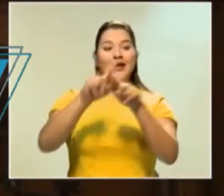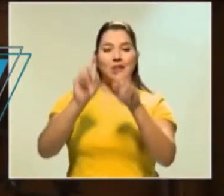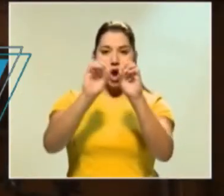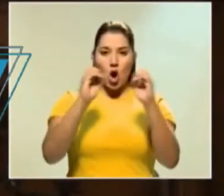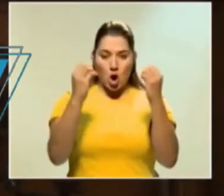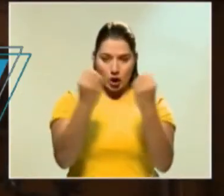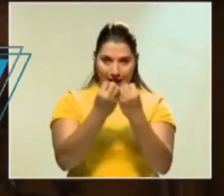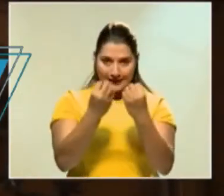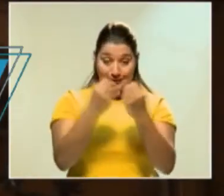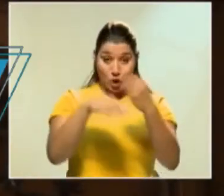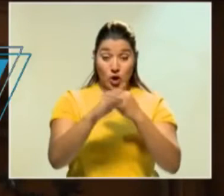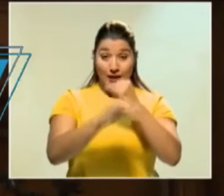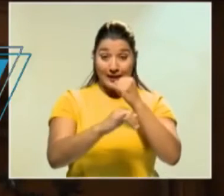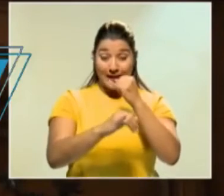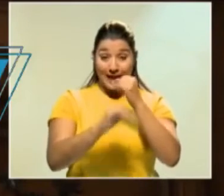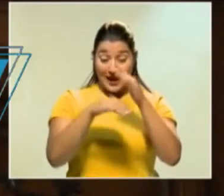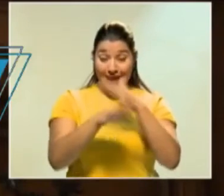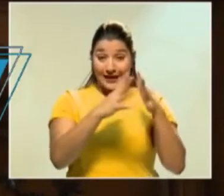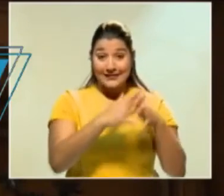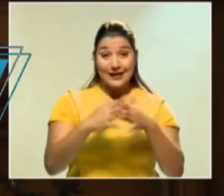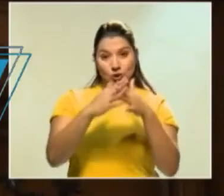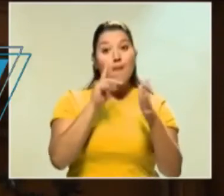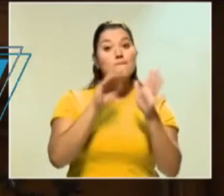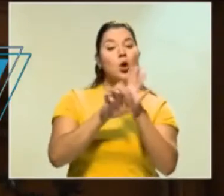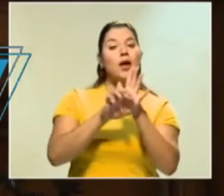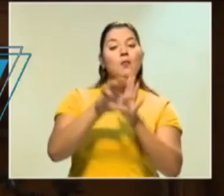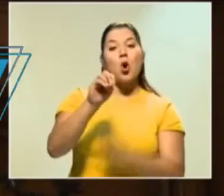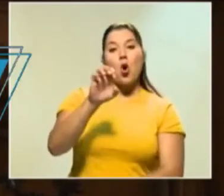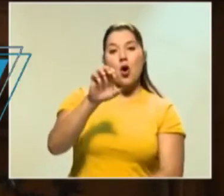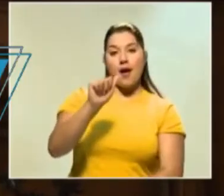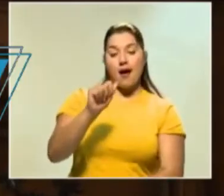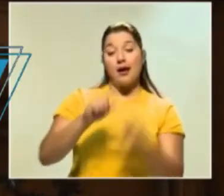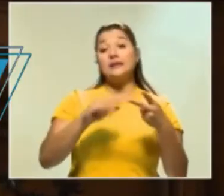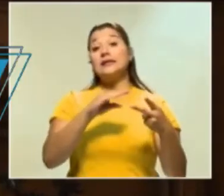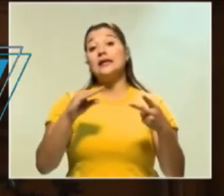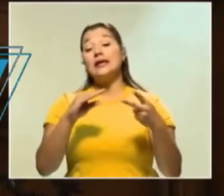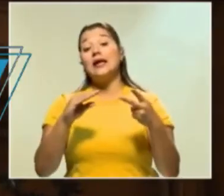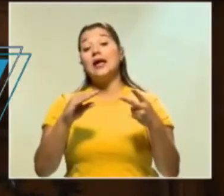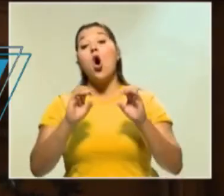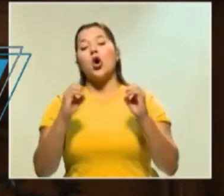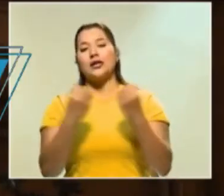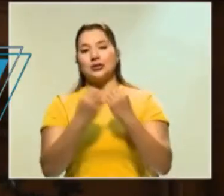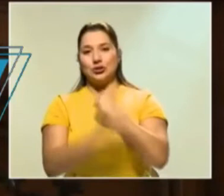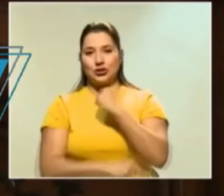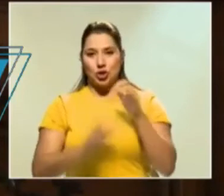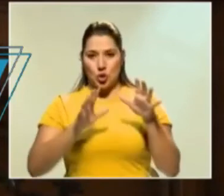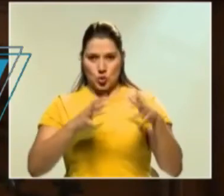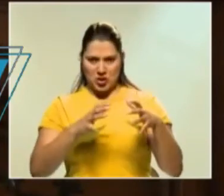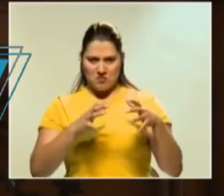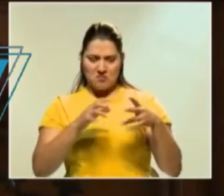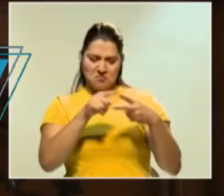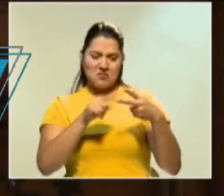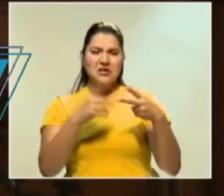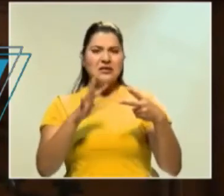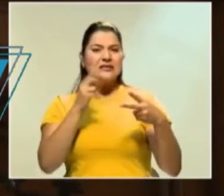Unidos, como la Organización de Estados Americanos, la OEA, y la Organización de las Naciones Unidas, en donde se han visto casos en